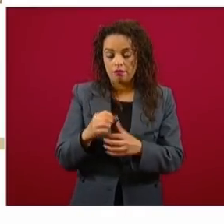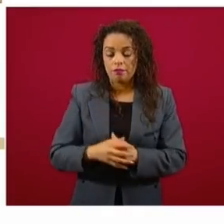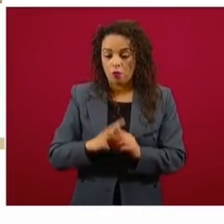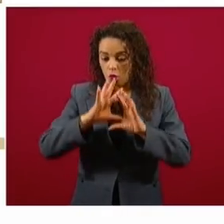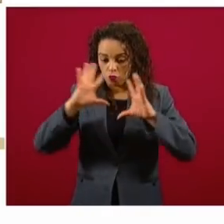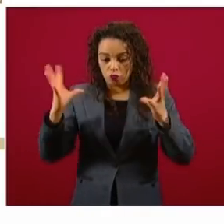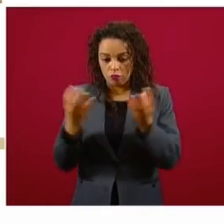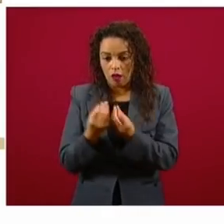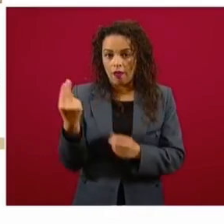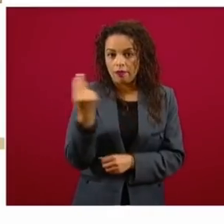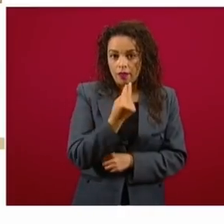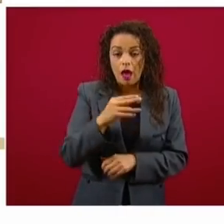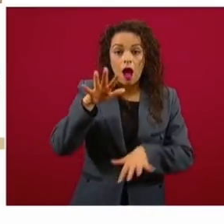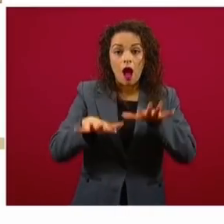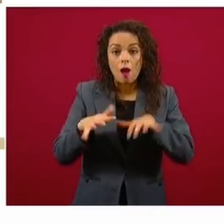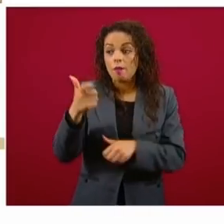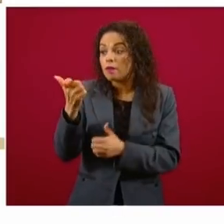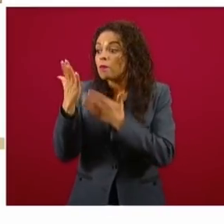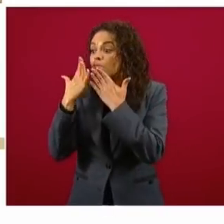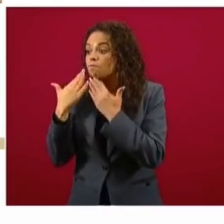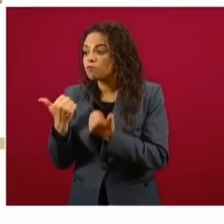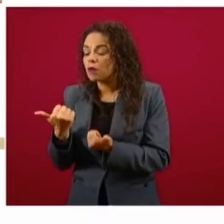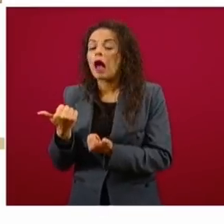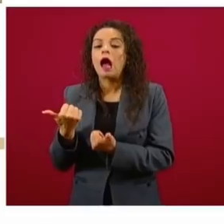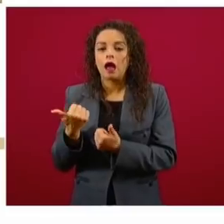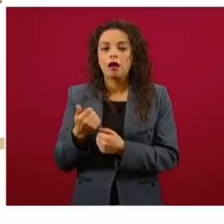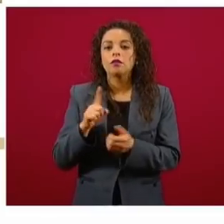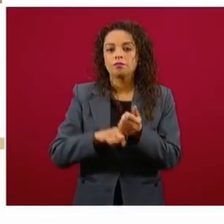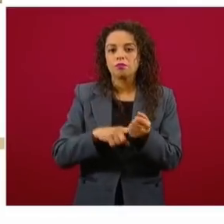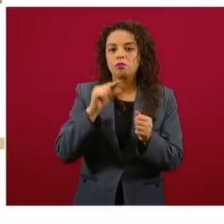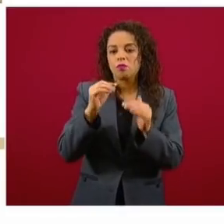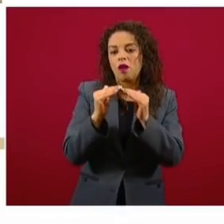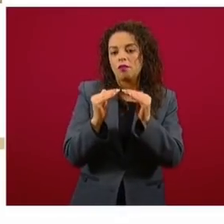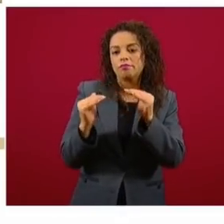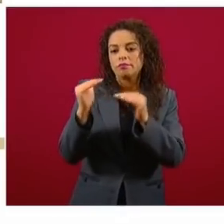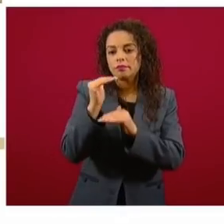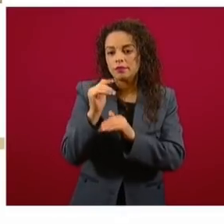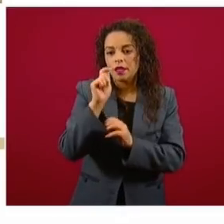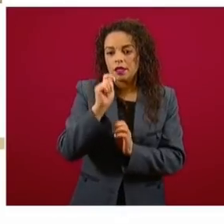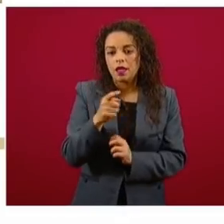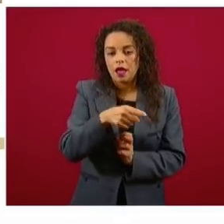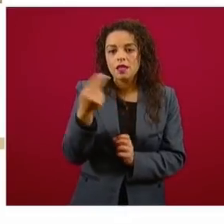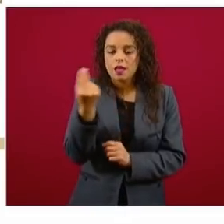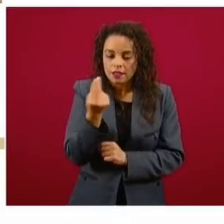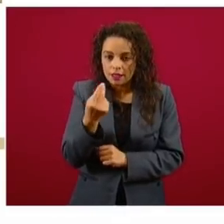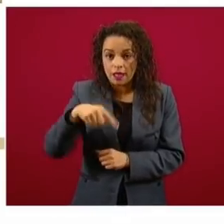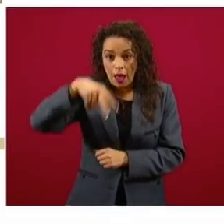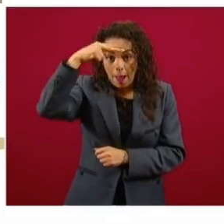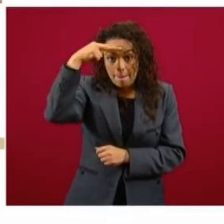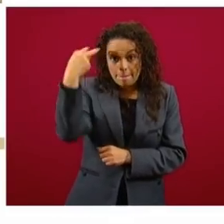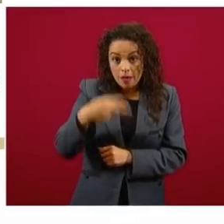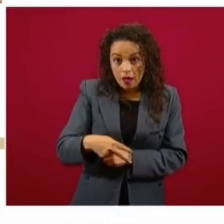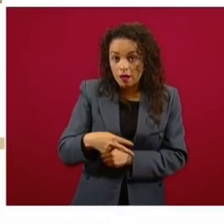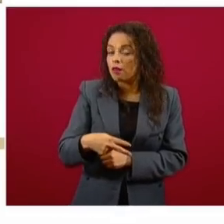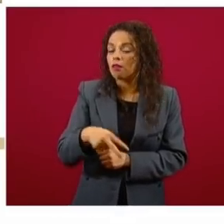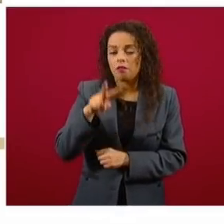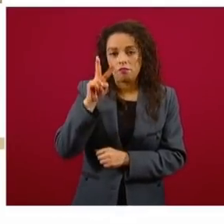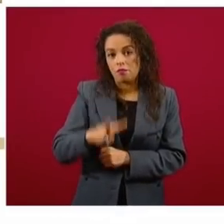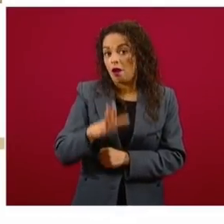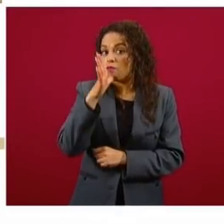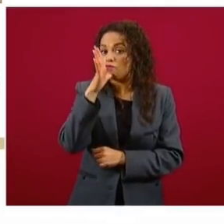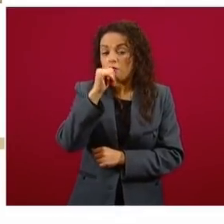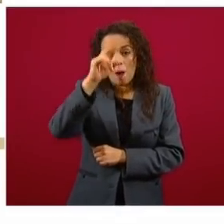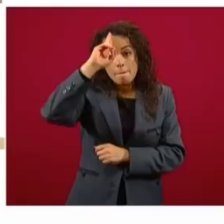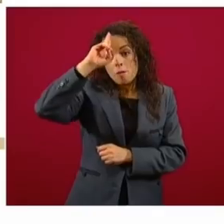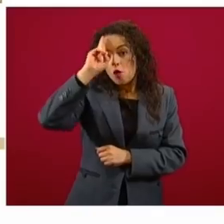a veces si no hay recursos le suben artificialmente a la parte de ingresos. En México, por construcción, esto está prohibido, de tal forma que primero